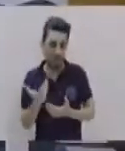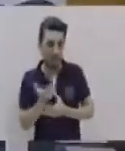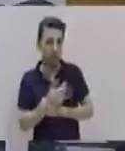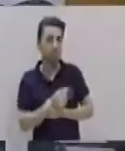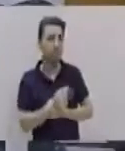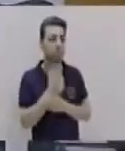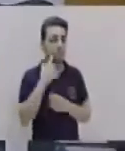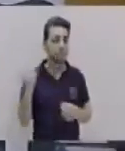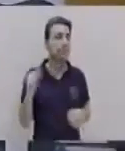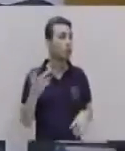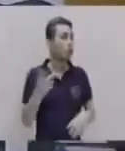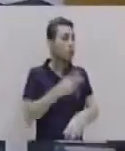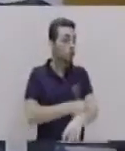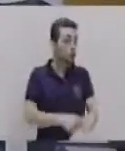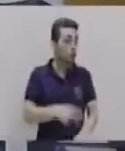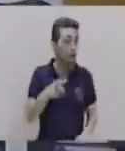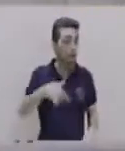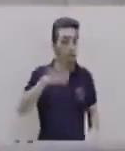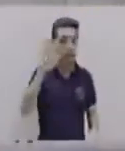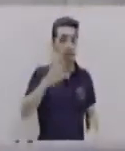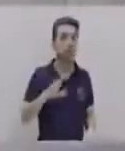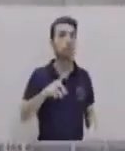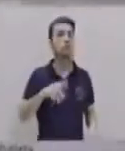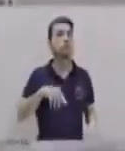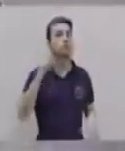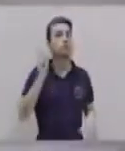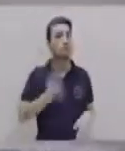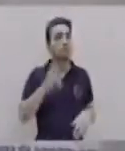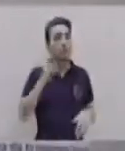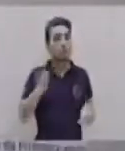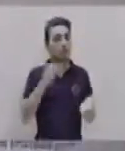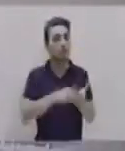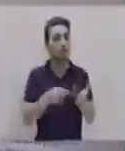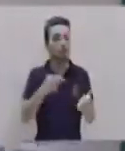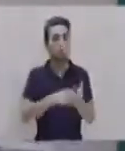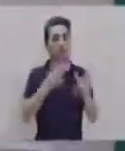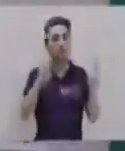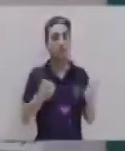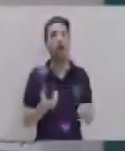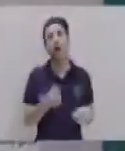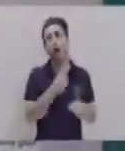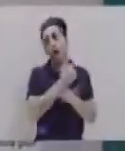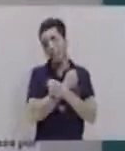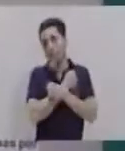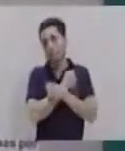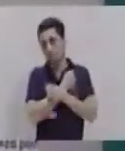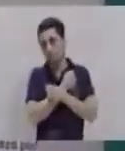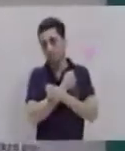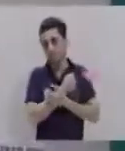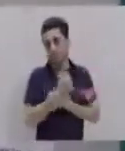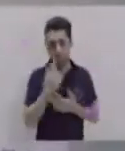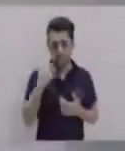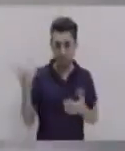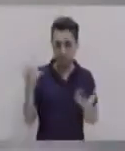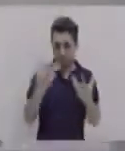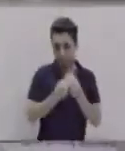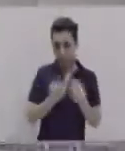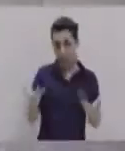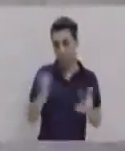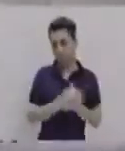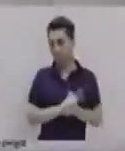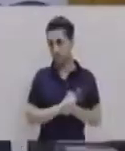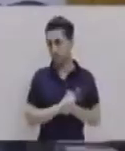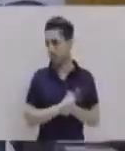cuál es el tópico de la historia, el tópico es lo común. En este caso, el amor, que los lleva a sacrificar inclusive su vida para poder estar